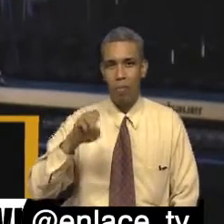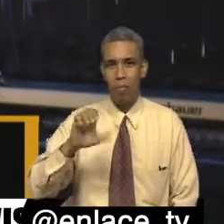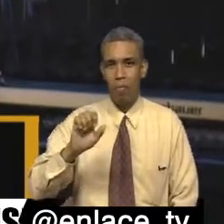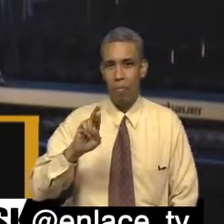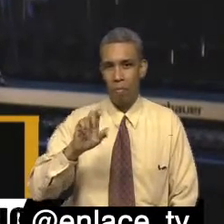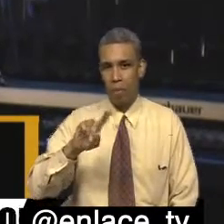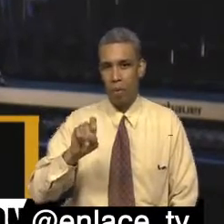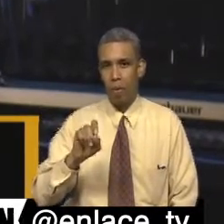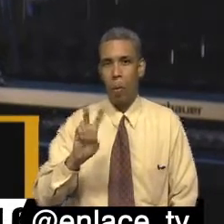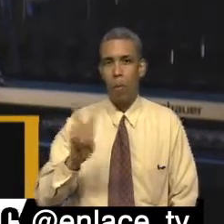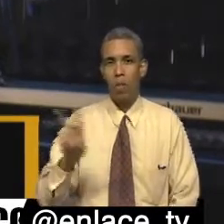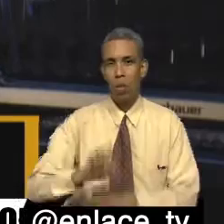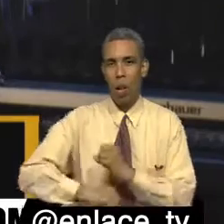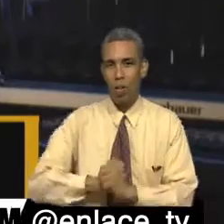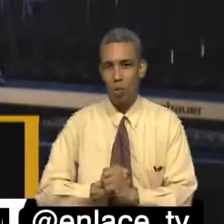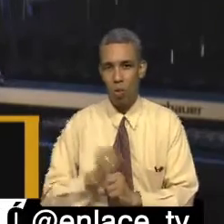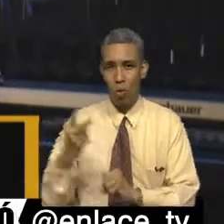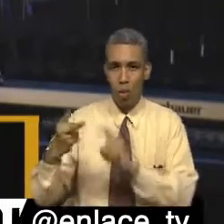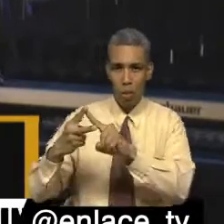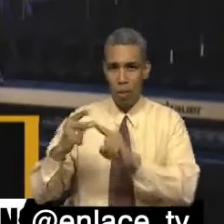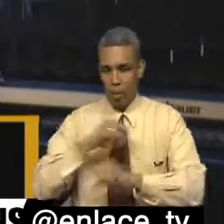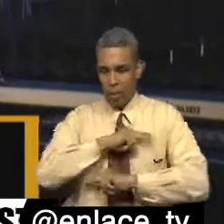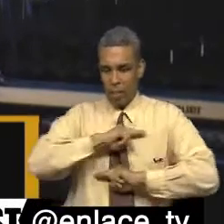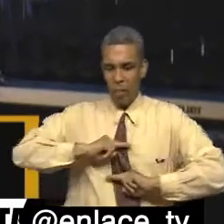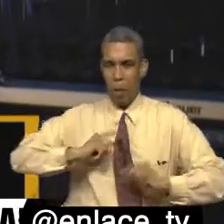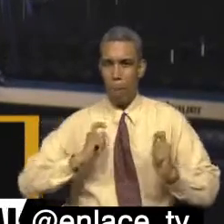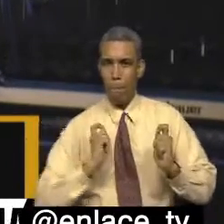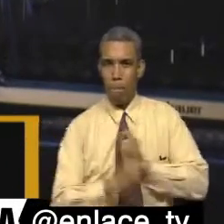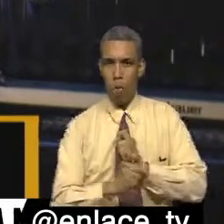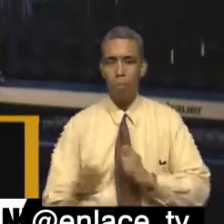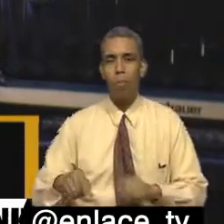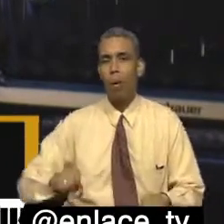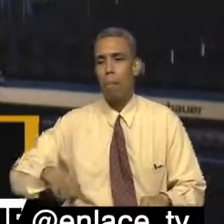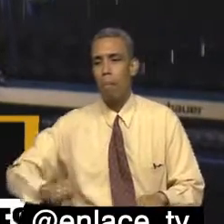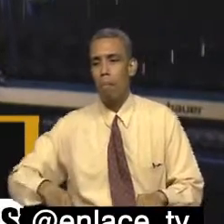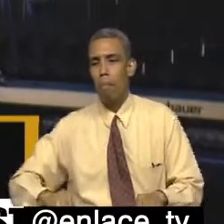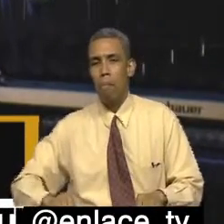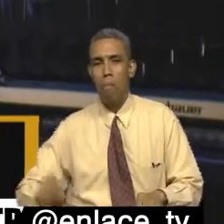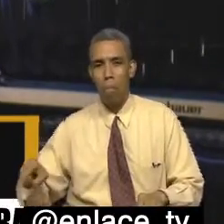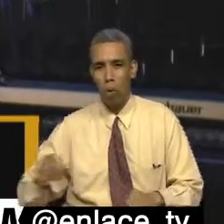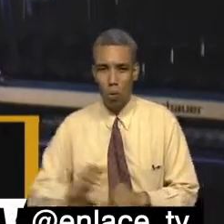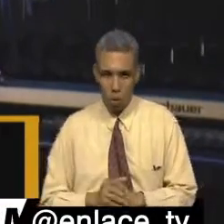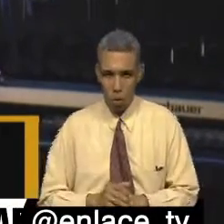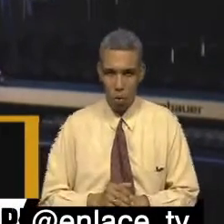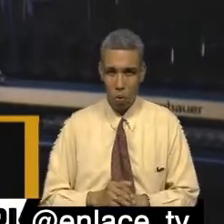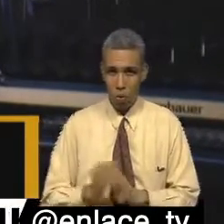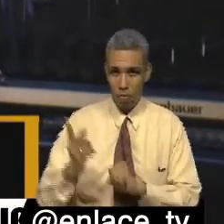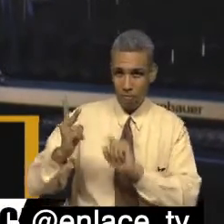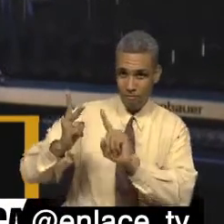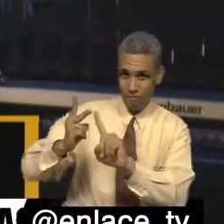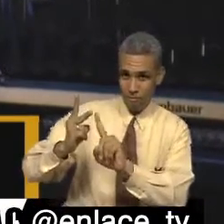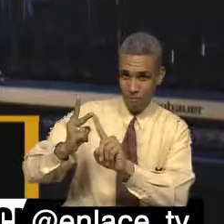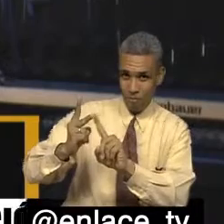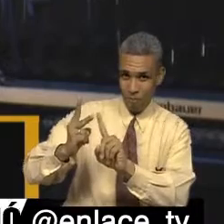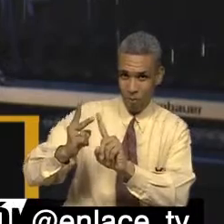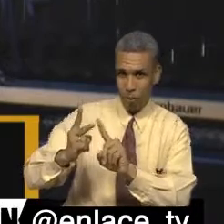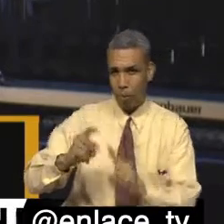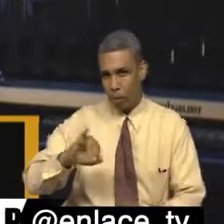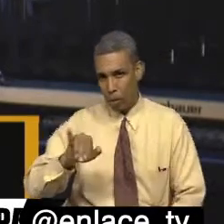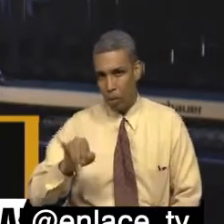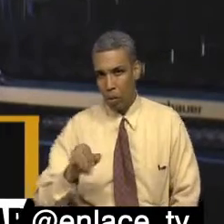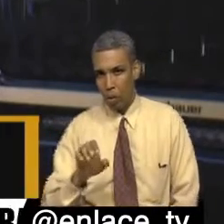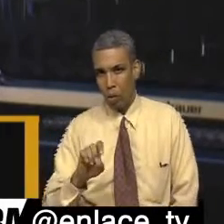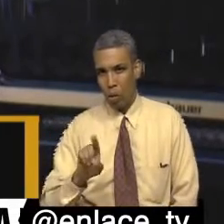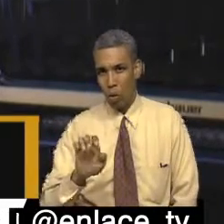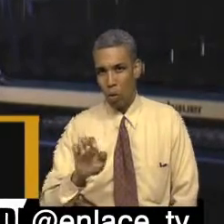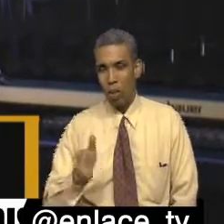de 22 años, con trauma en tórax, placa de la moto BKF06A. El segundo, al señor José Gregorio Agudelo,